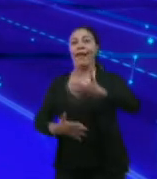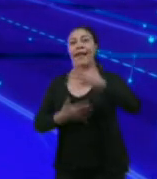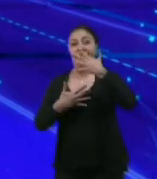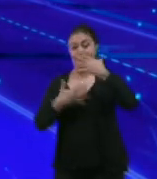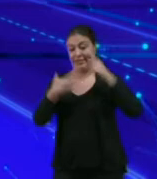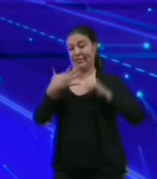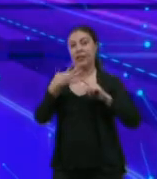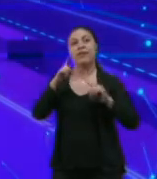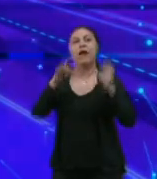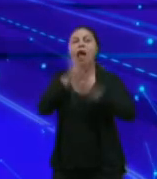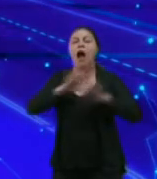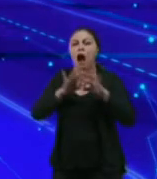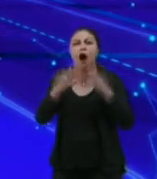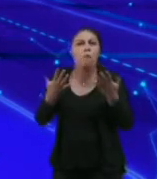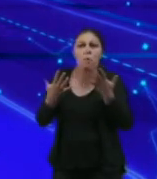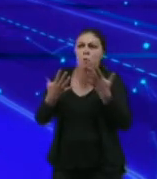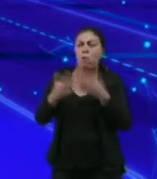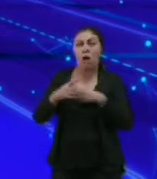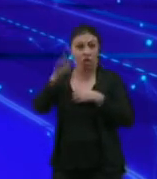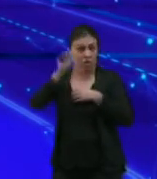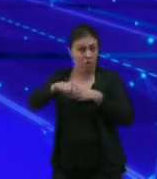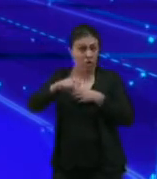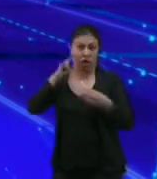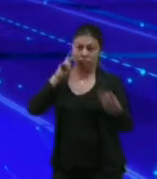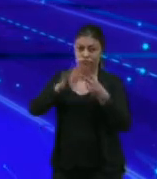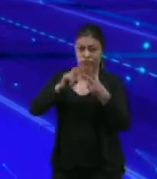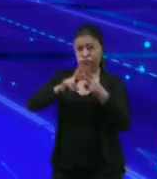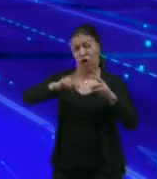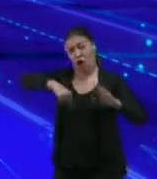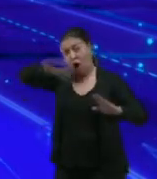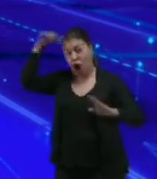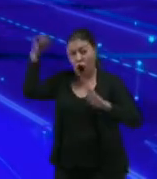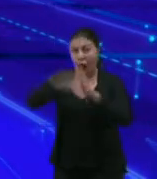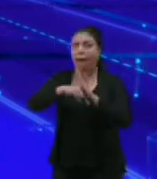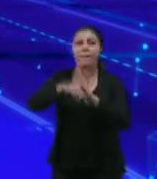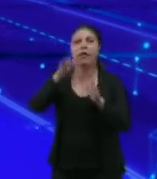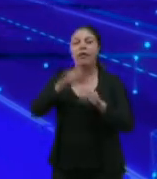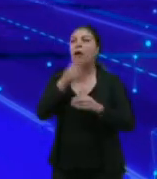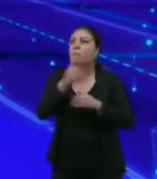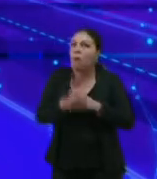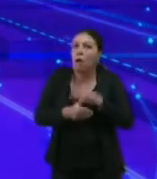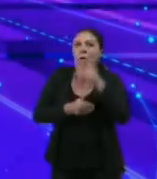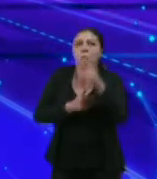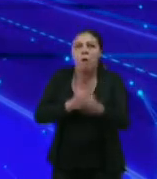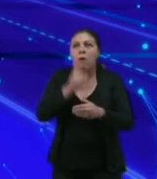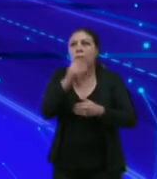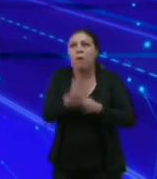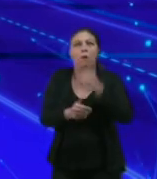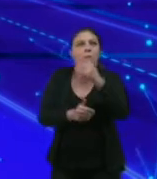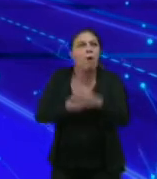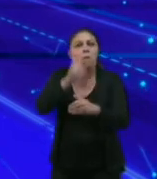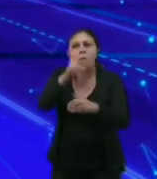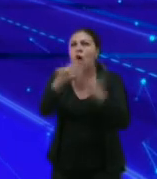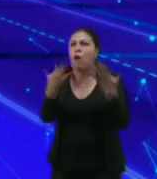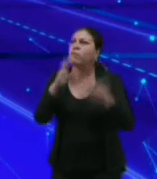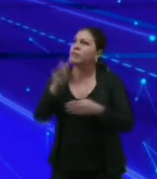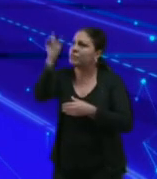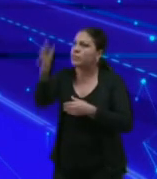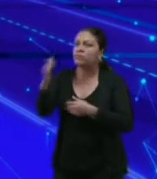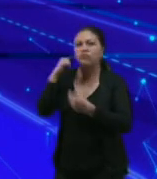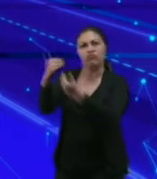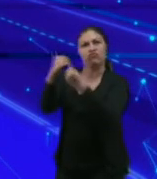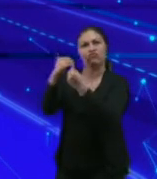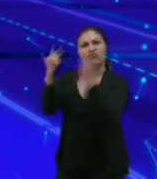debe conocer no necesariamente se debe conocer toda la red es ir entrando a ella por medio de un mentor y la